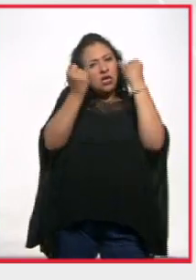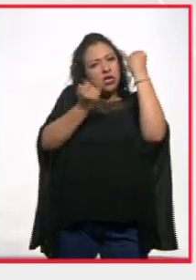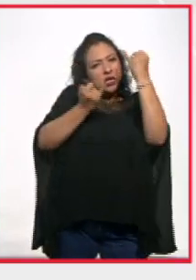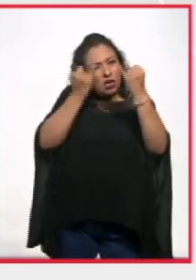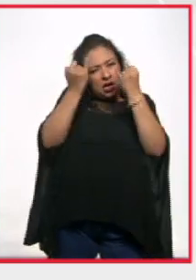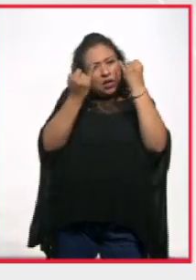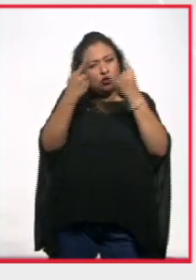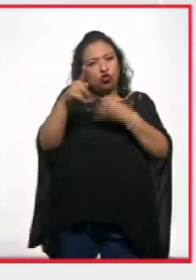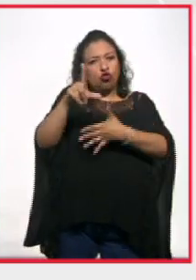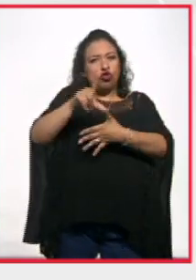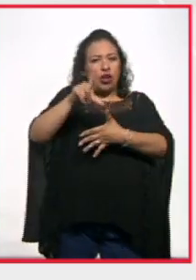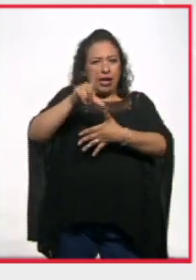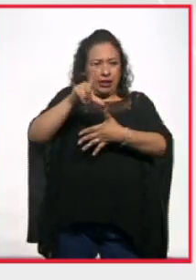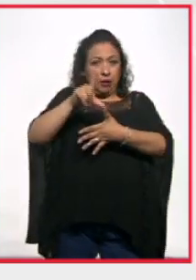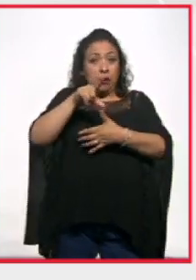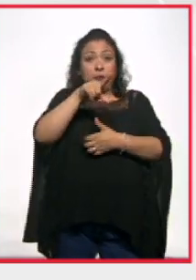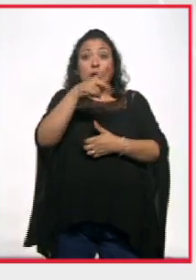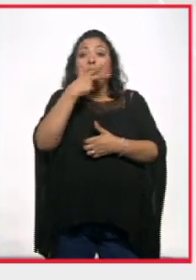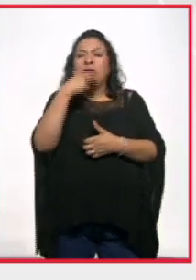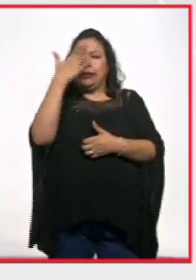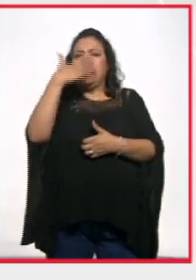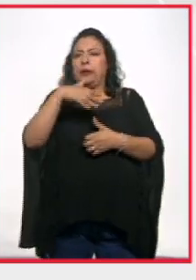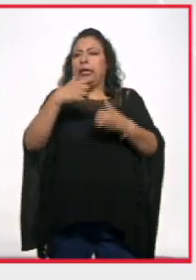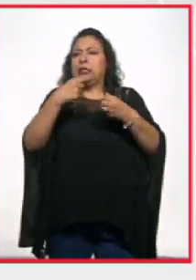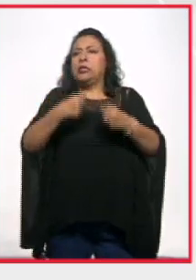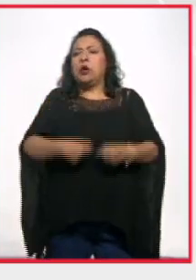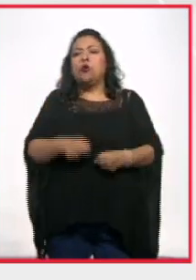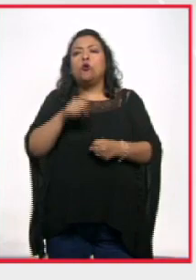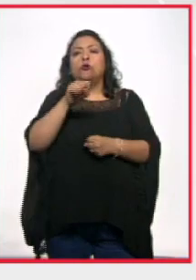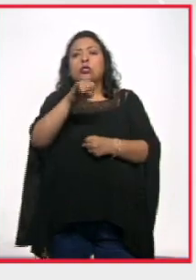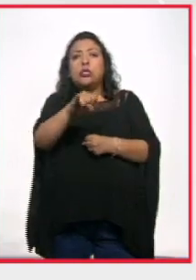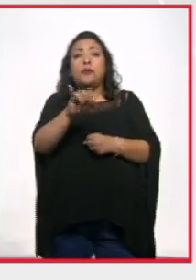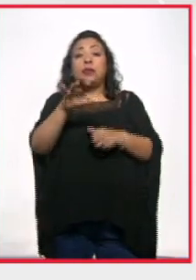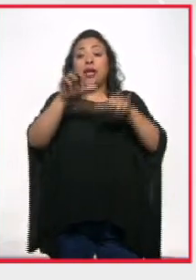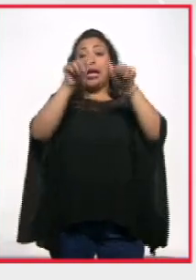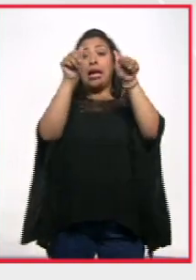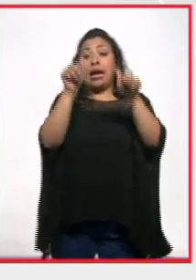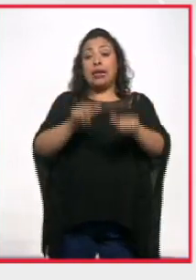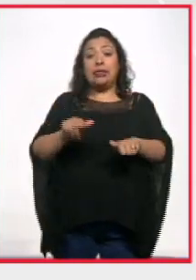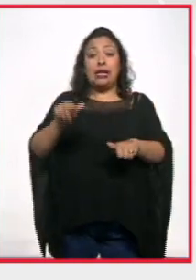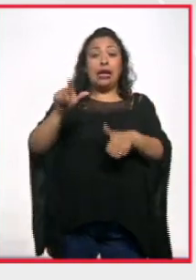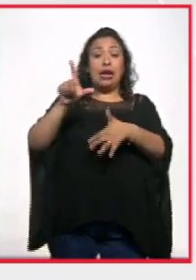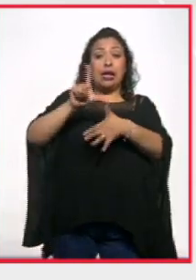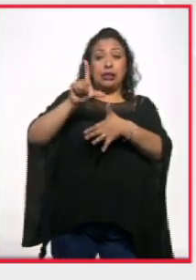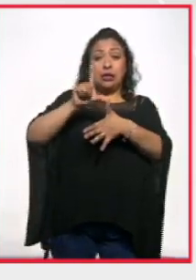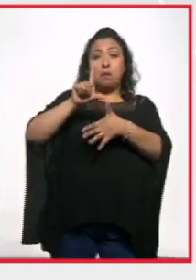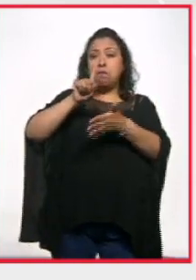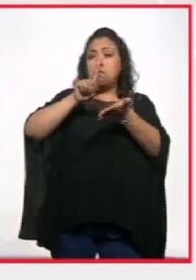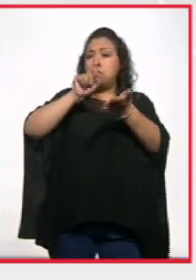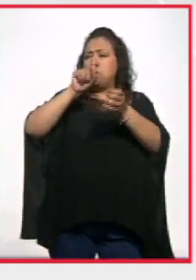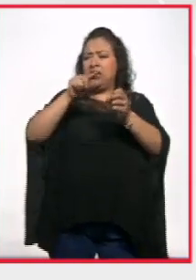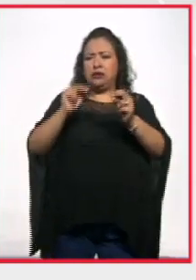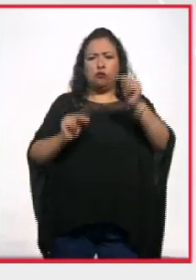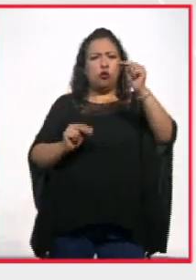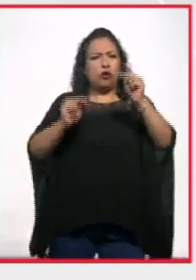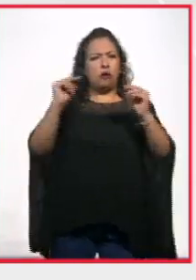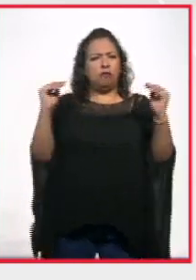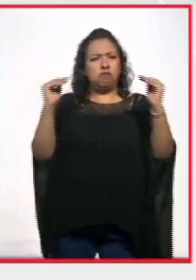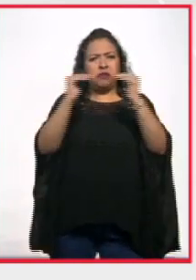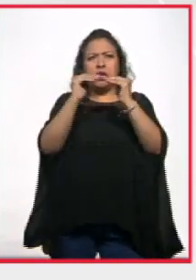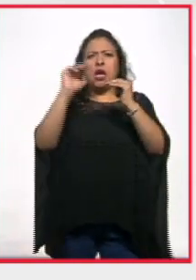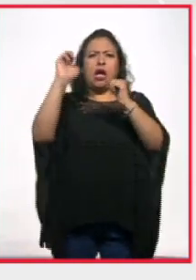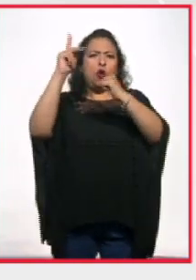ideas latinoamericanas. Él estaba convencido de que pues, el arte latinoamericano está en el mismo nivel que el